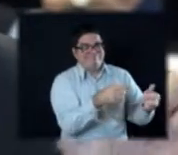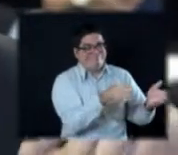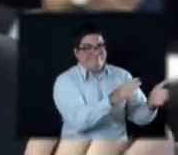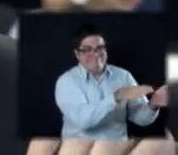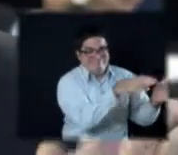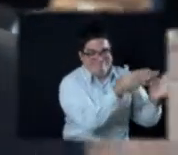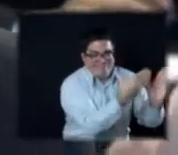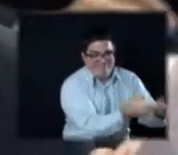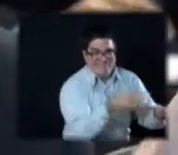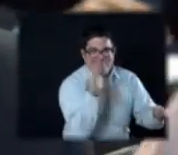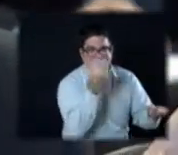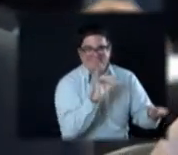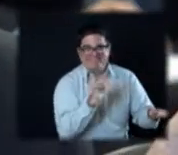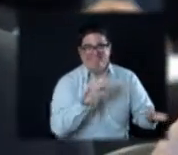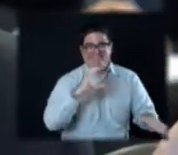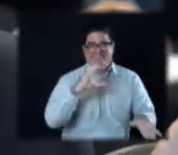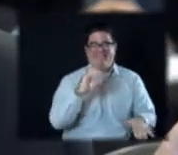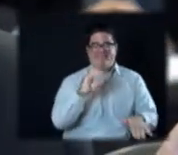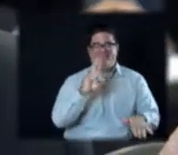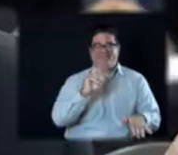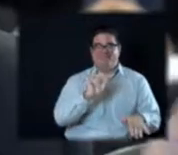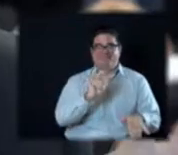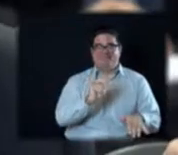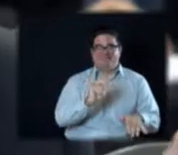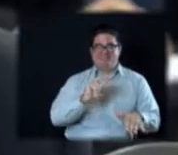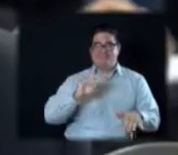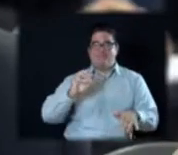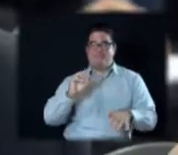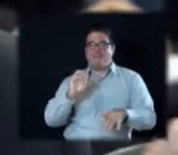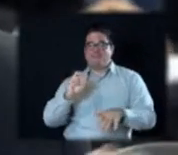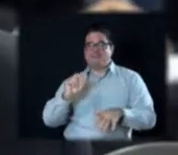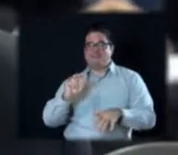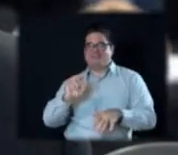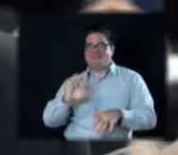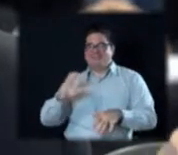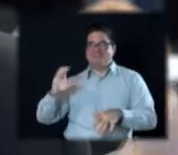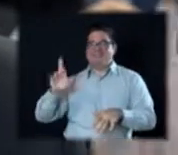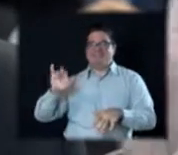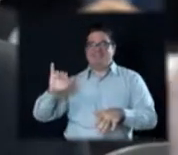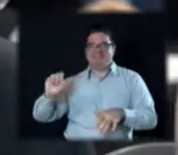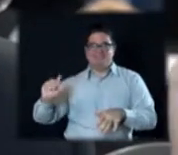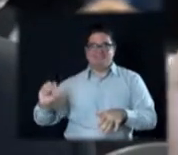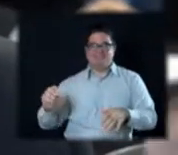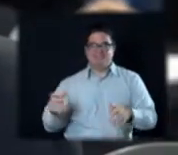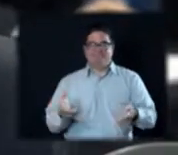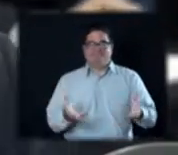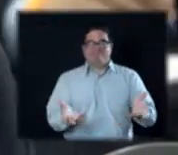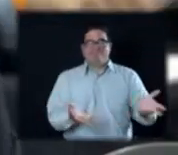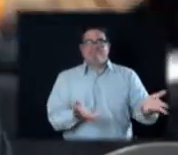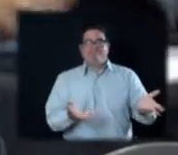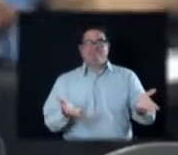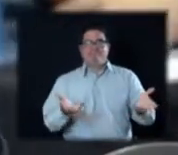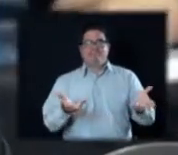Montecristo. Pero no hay una transición real y a nadie le importa.